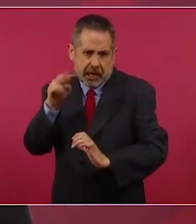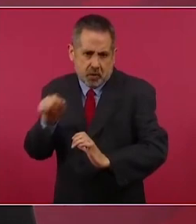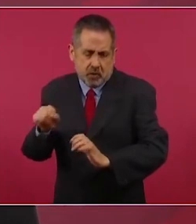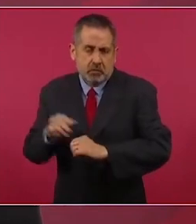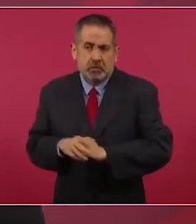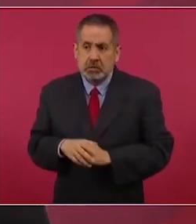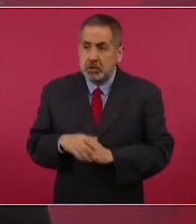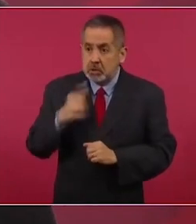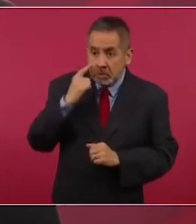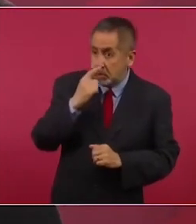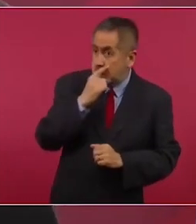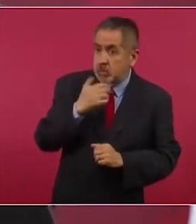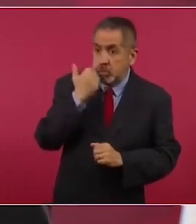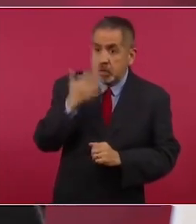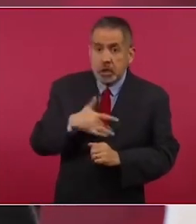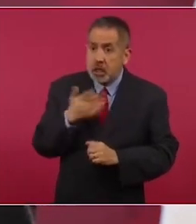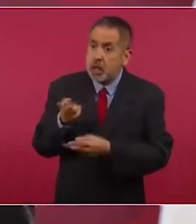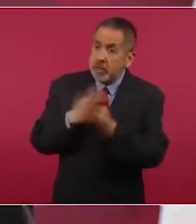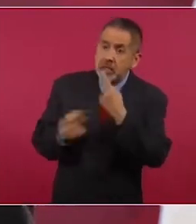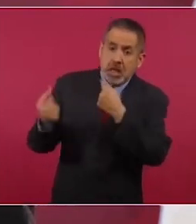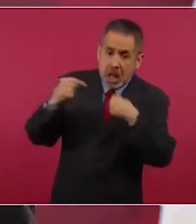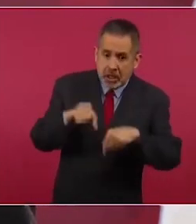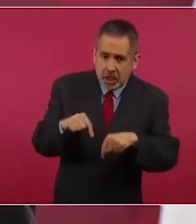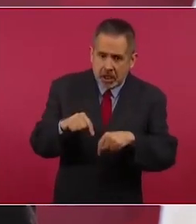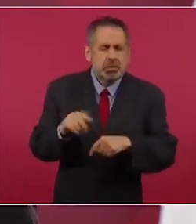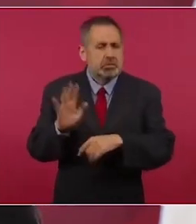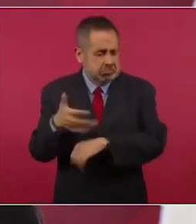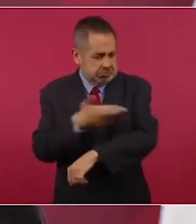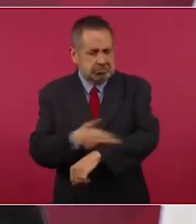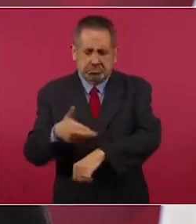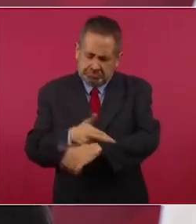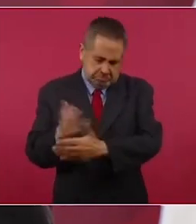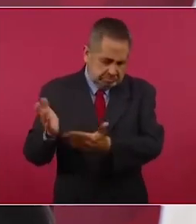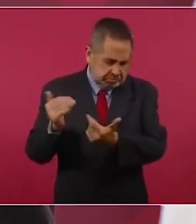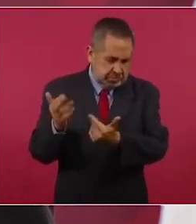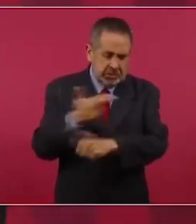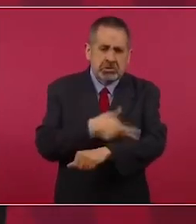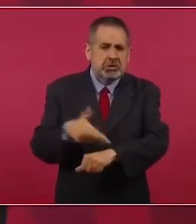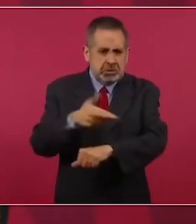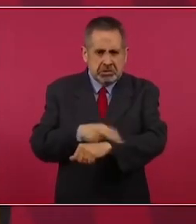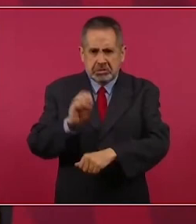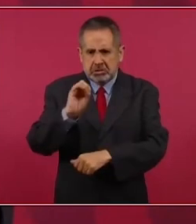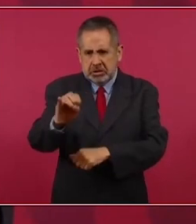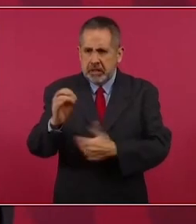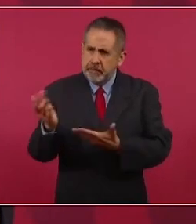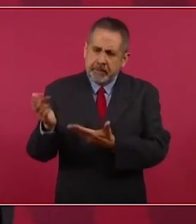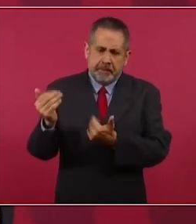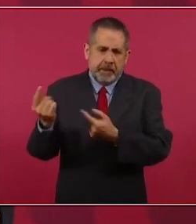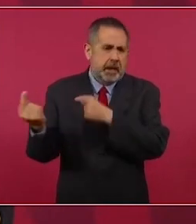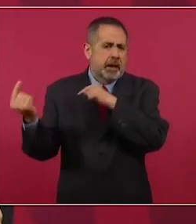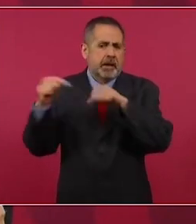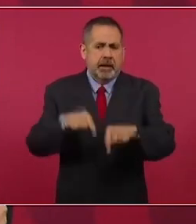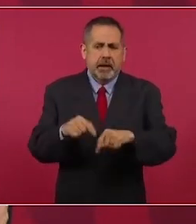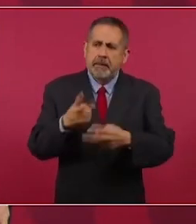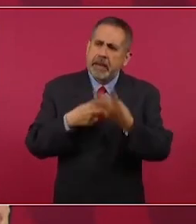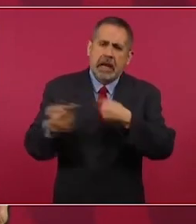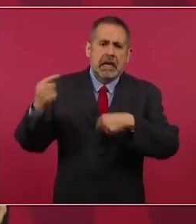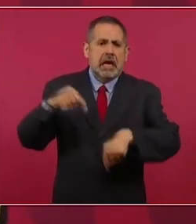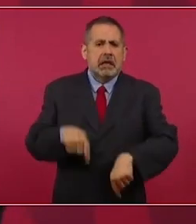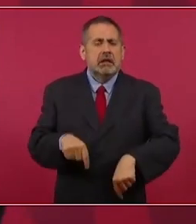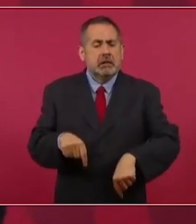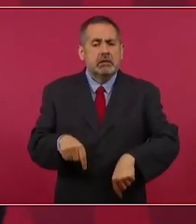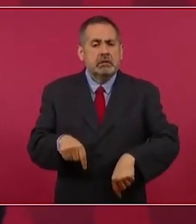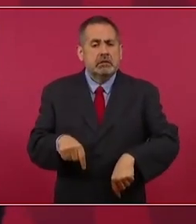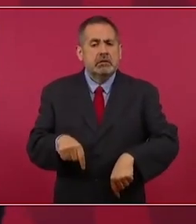los que quieran regresar, ya estamos haciendo trámites para atraerlos, para